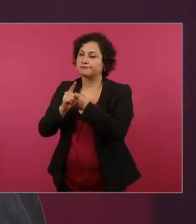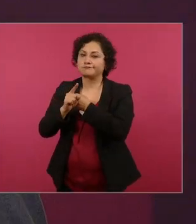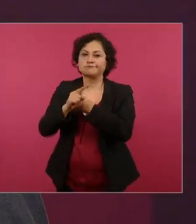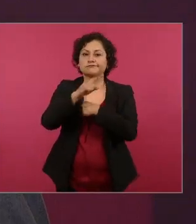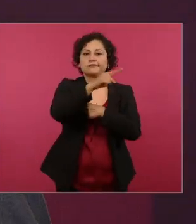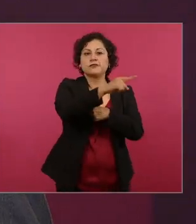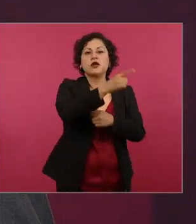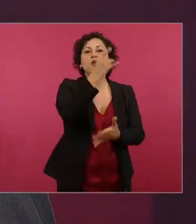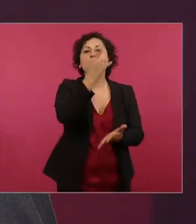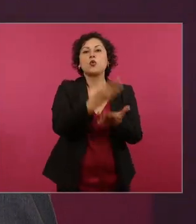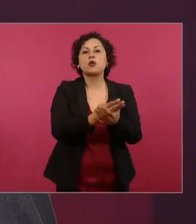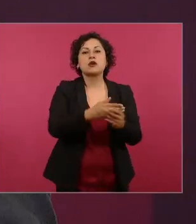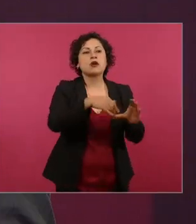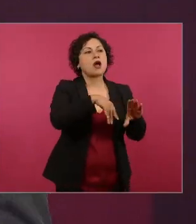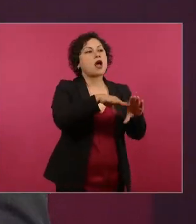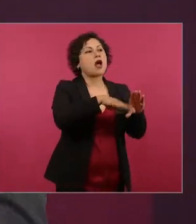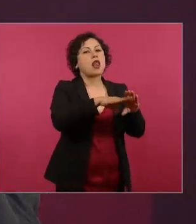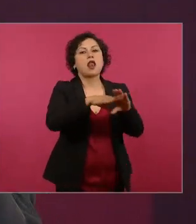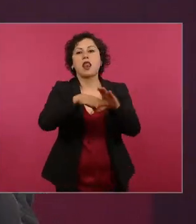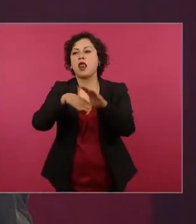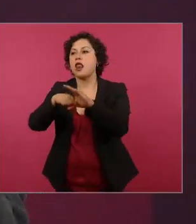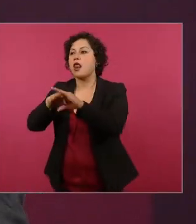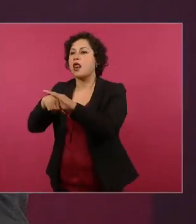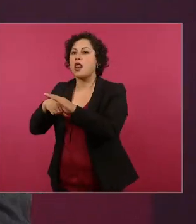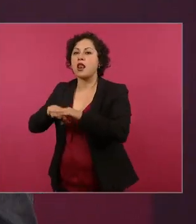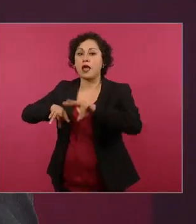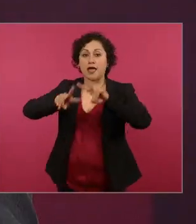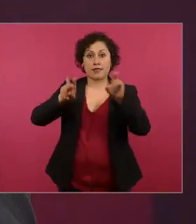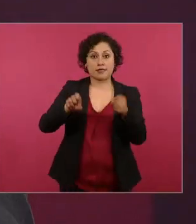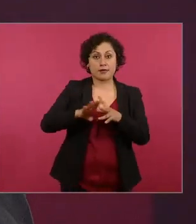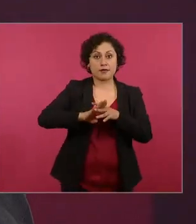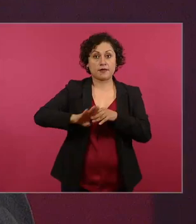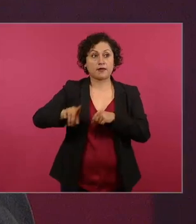politiquería, a utilizar el tema migratorio